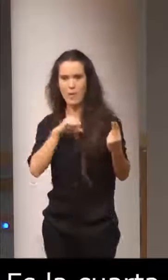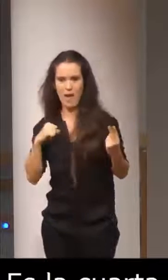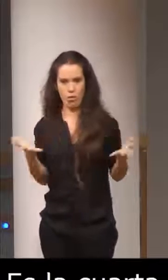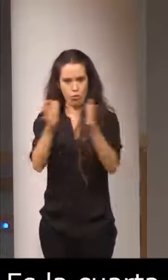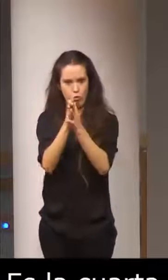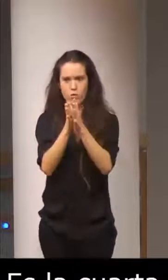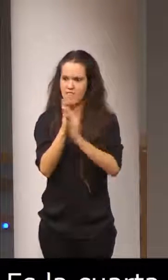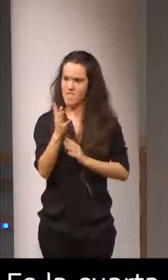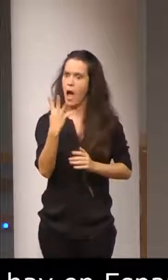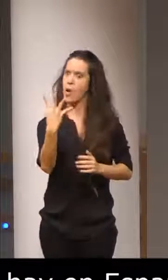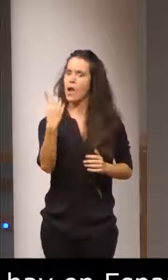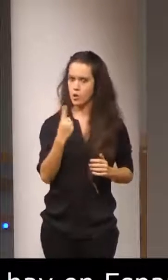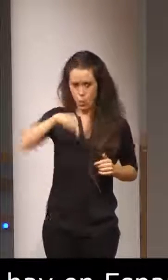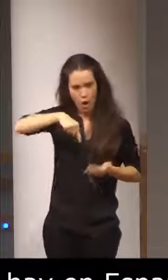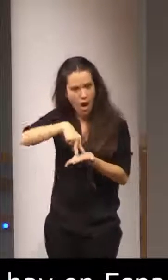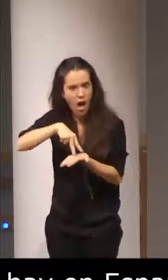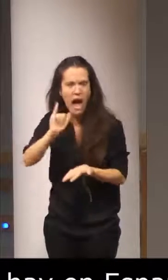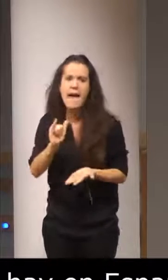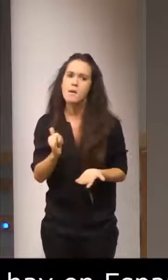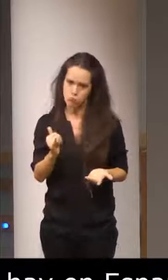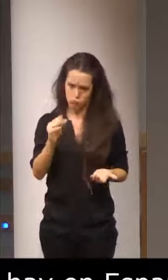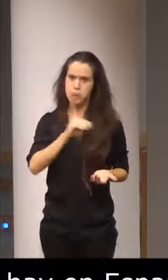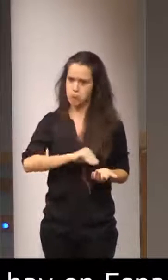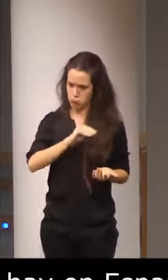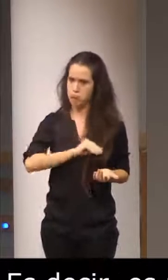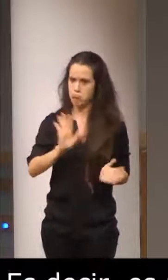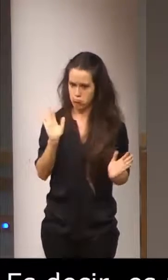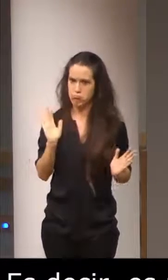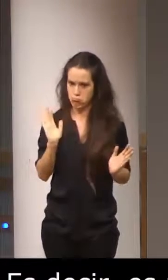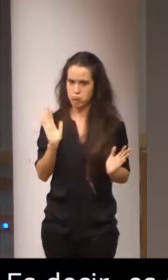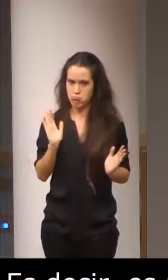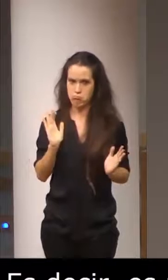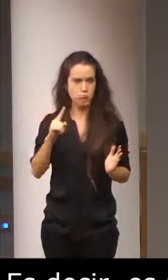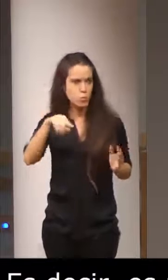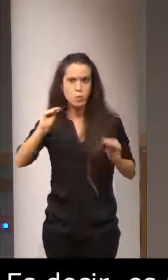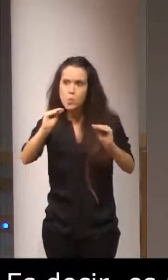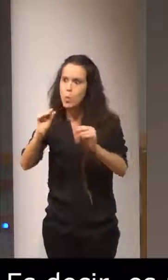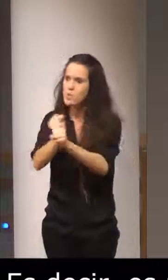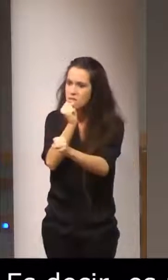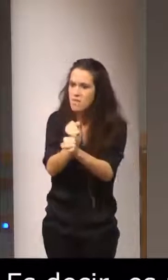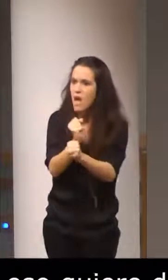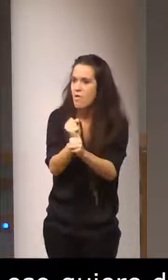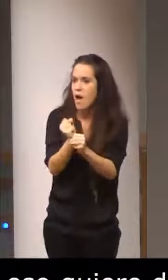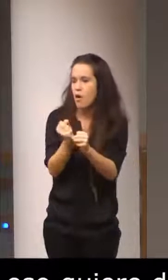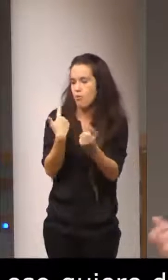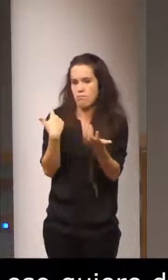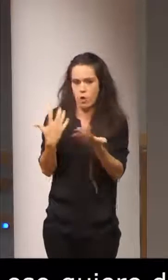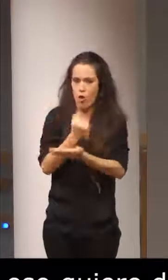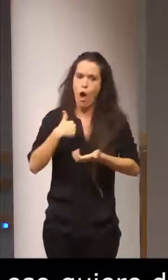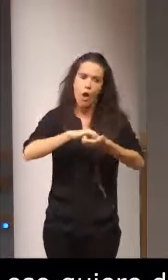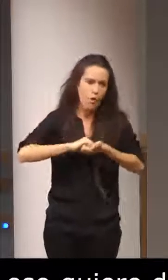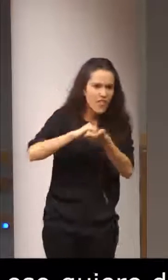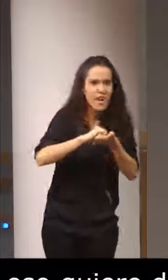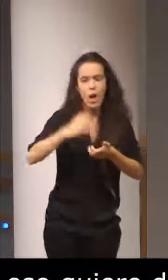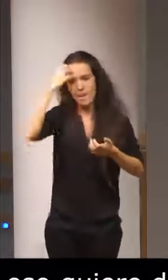importante y eso quiere decir que toda la tarea que ustedes realizan desde la confederación desde el